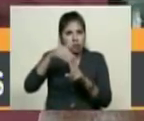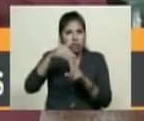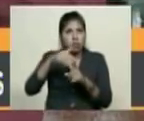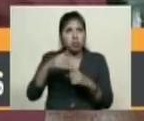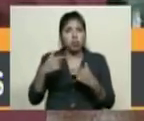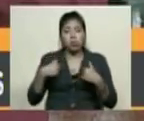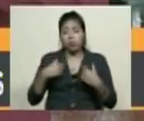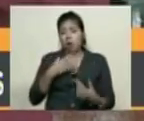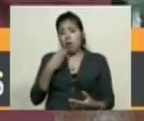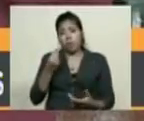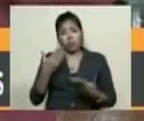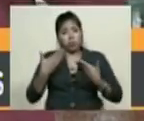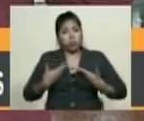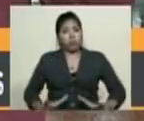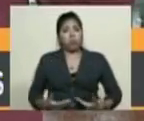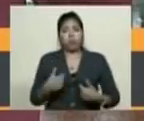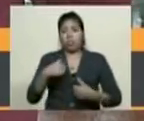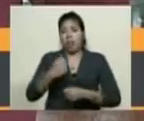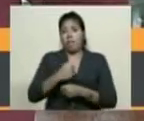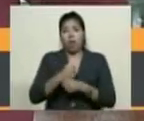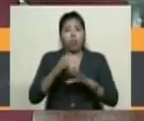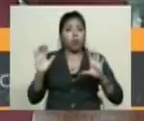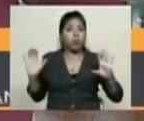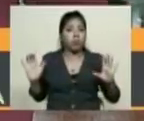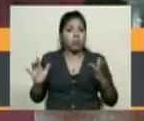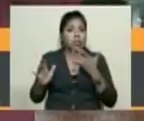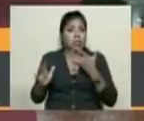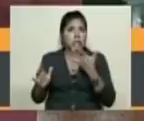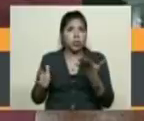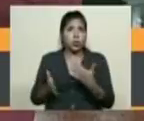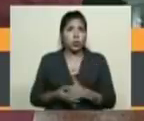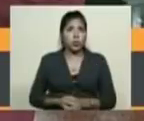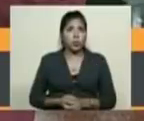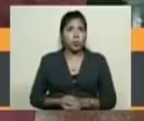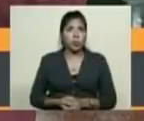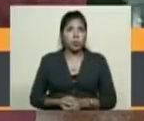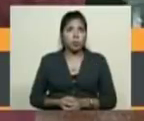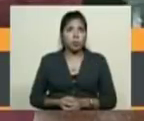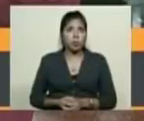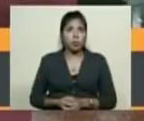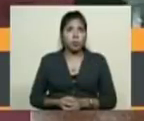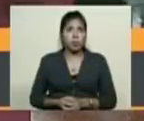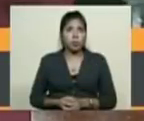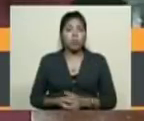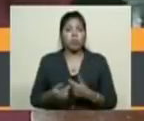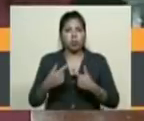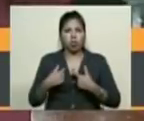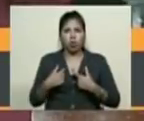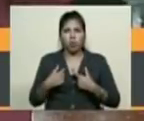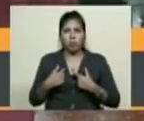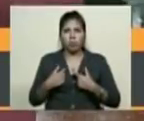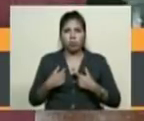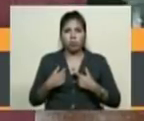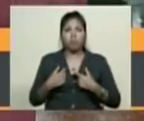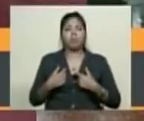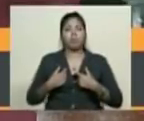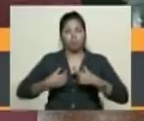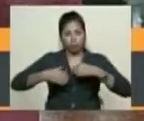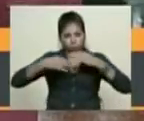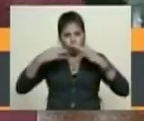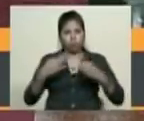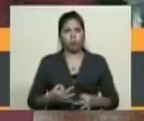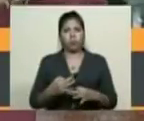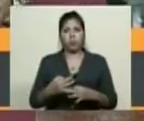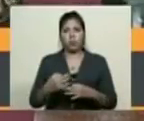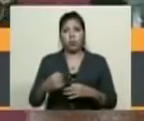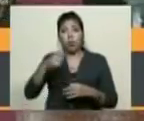joven obrero, que actuando apegado a la lealtad absoluta al